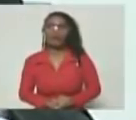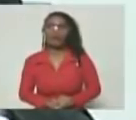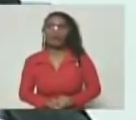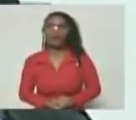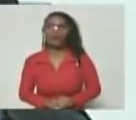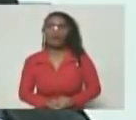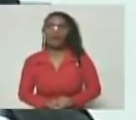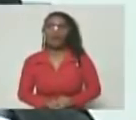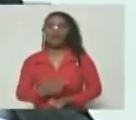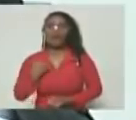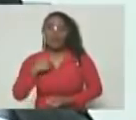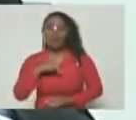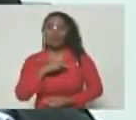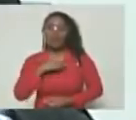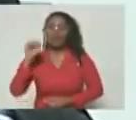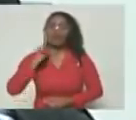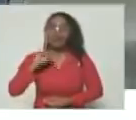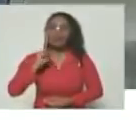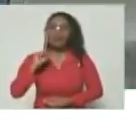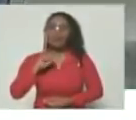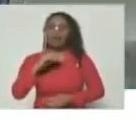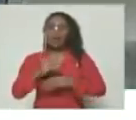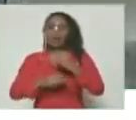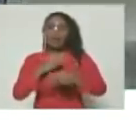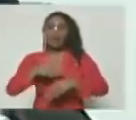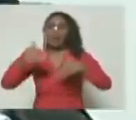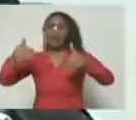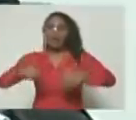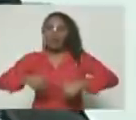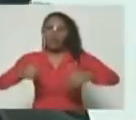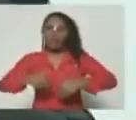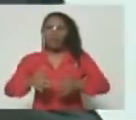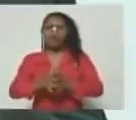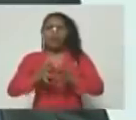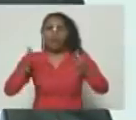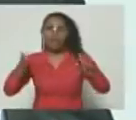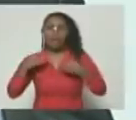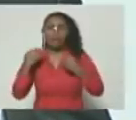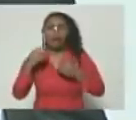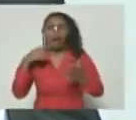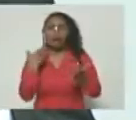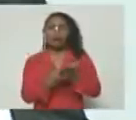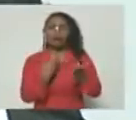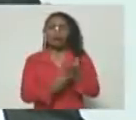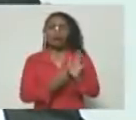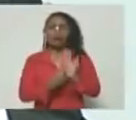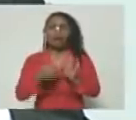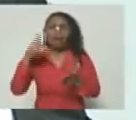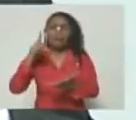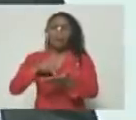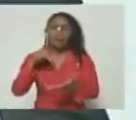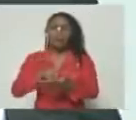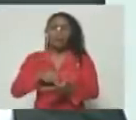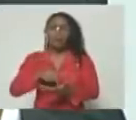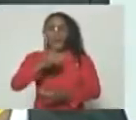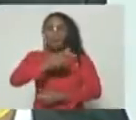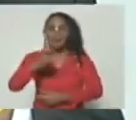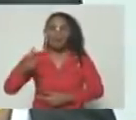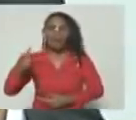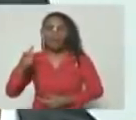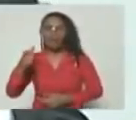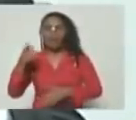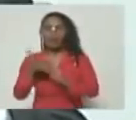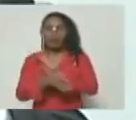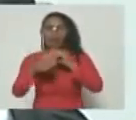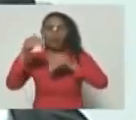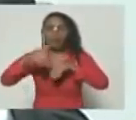Y nosotros sí andamos haciendo un gran esfuerzo para presentar candidatos unitarios. Porque nosotros